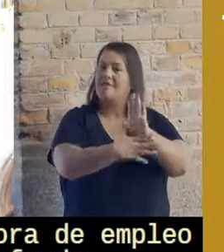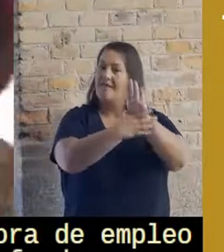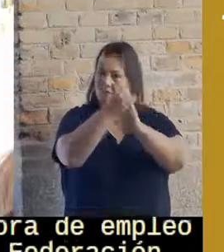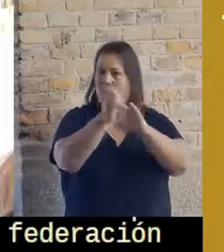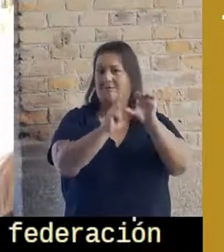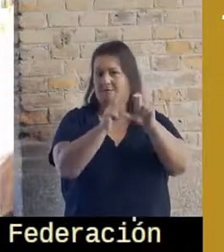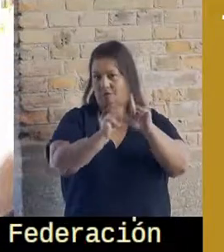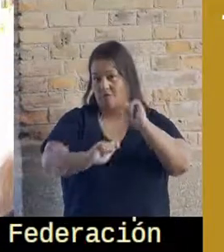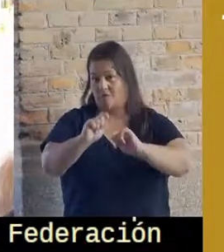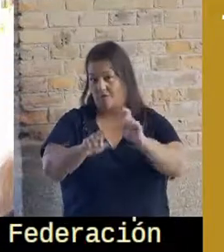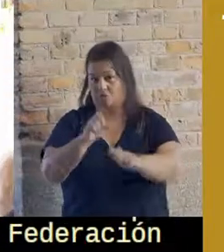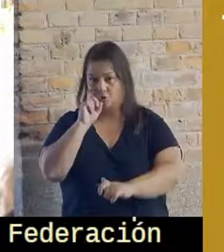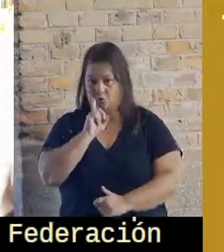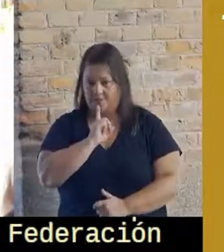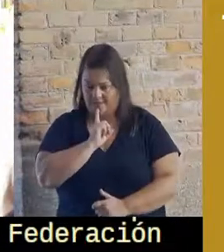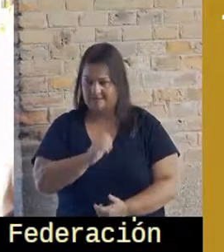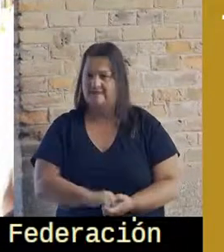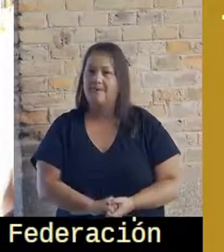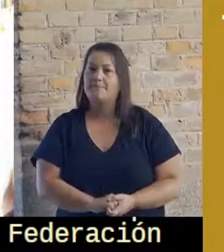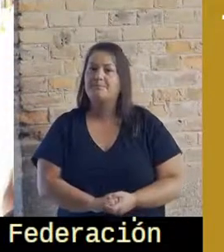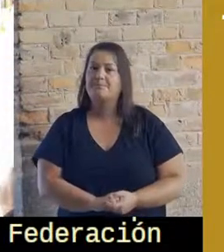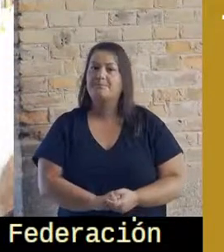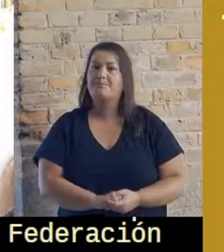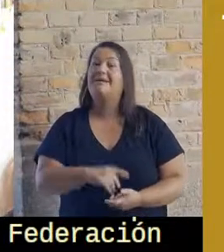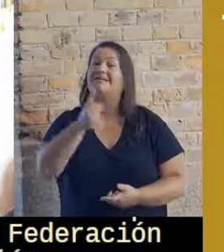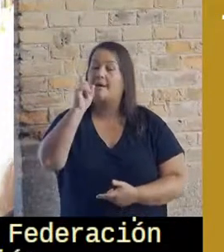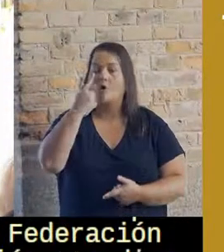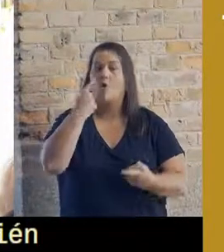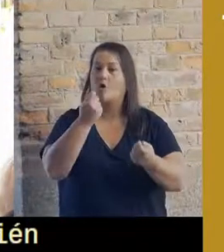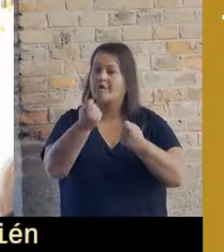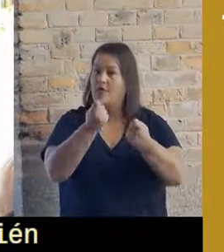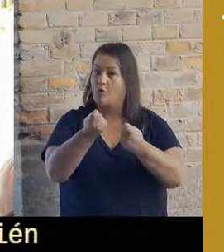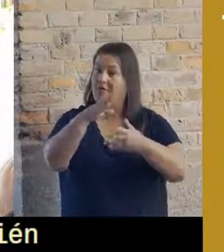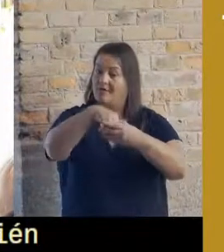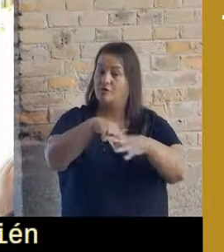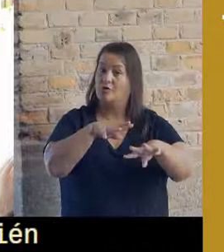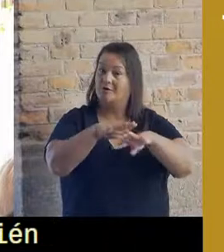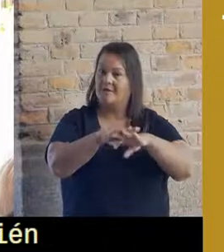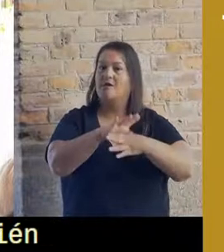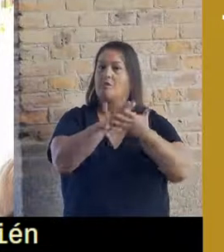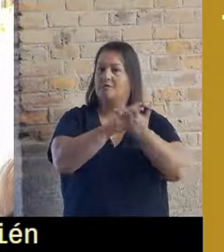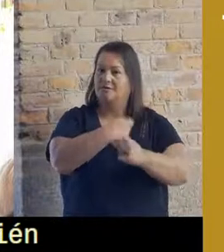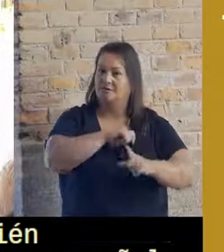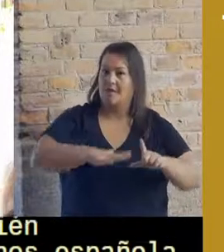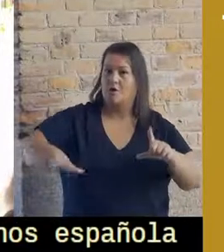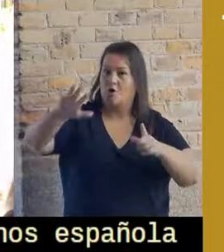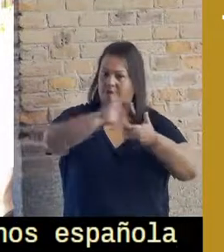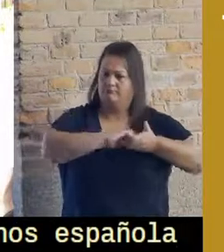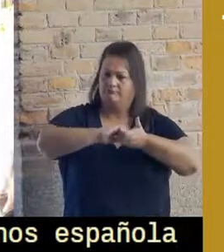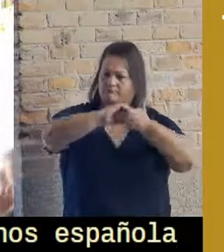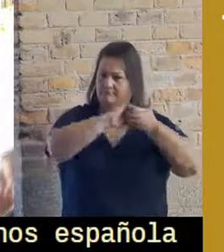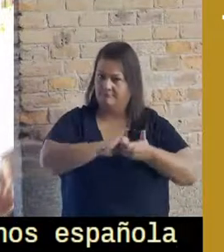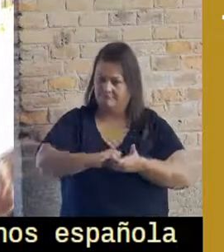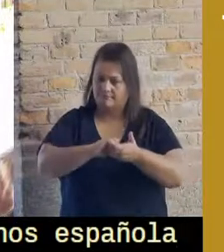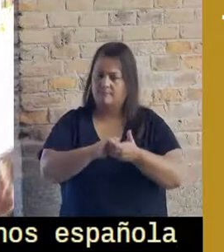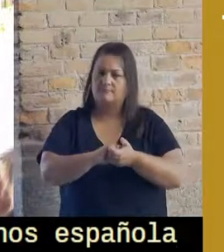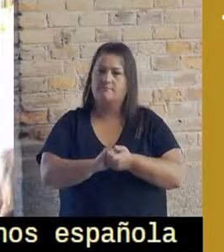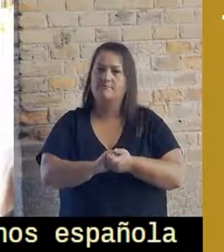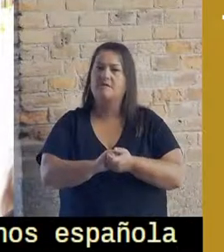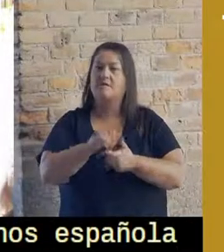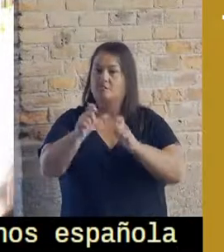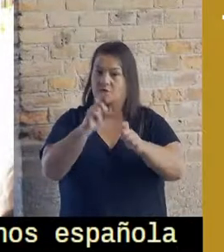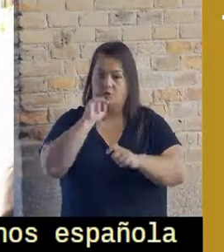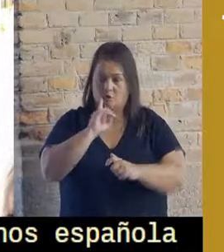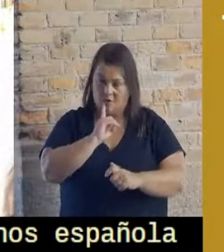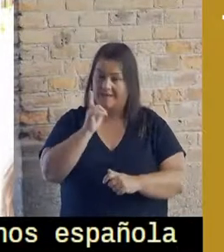extremeña de asociaciones de personas sordas también coordinadora dentro de la red de la lengua de snos españolas de la confederación estatal de las